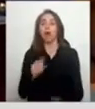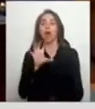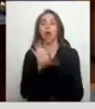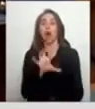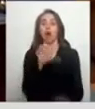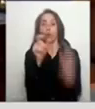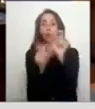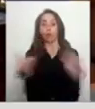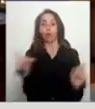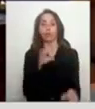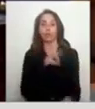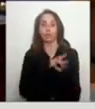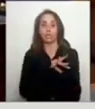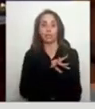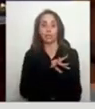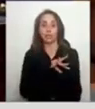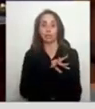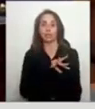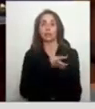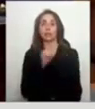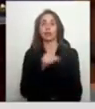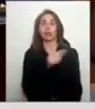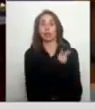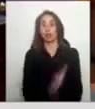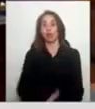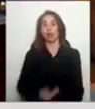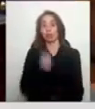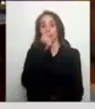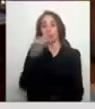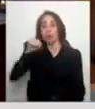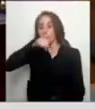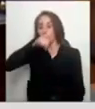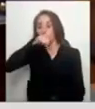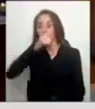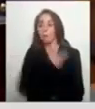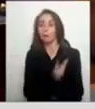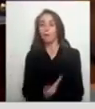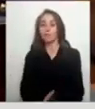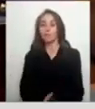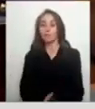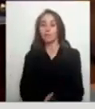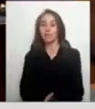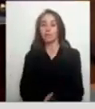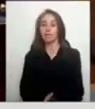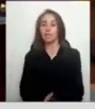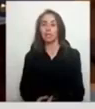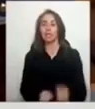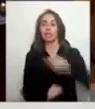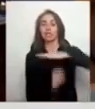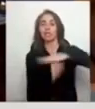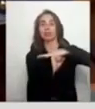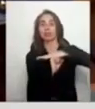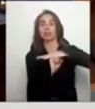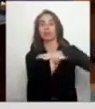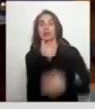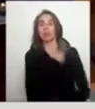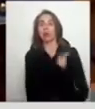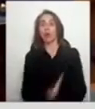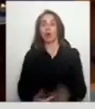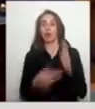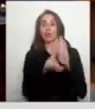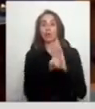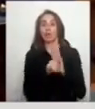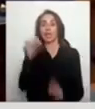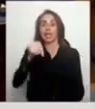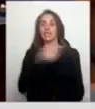mientras este gobierno idolatra un presidente que sostuvo a un gobierno ilegal mientras este gobierno